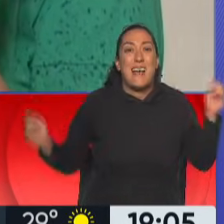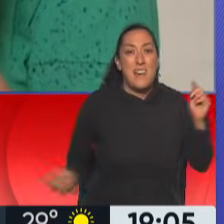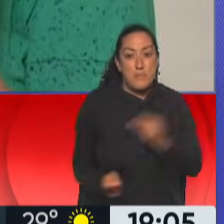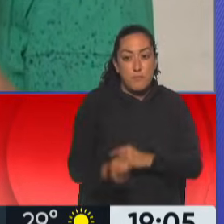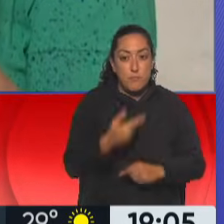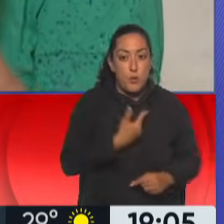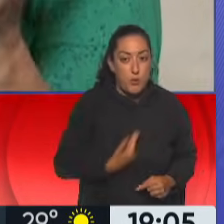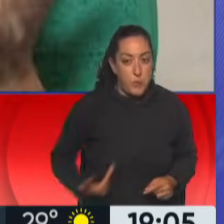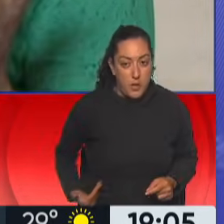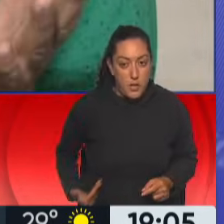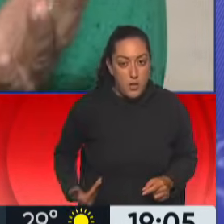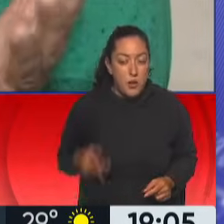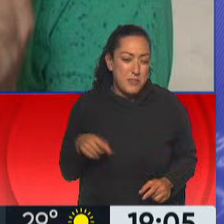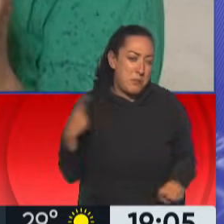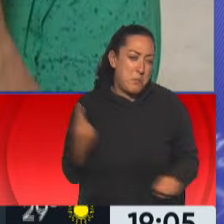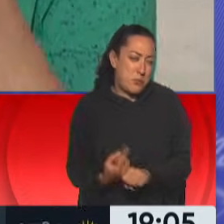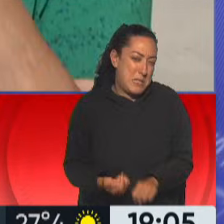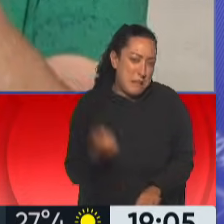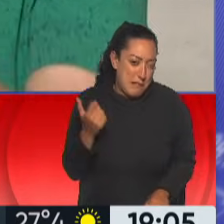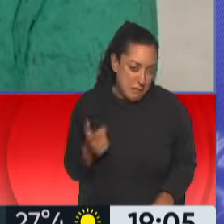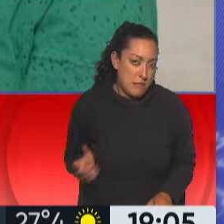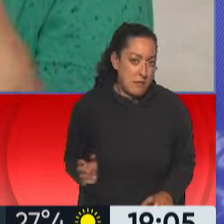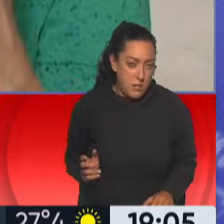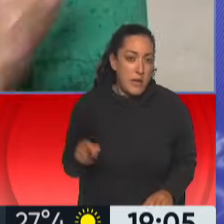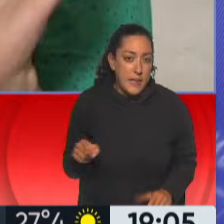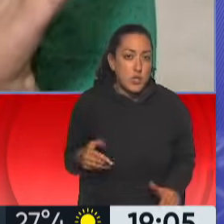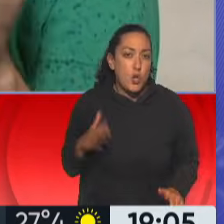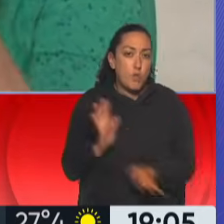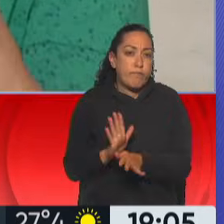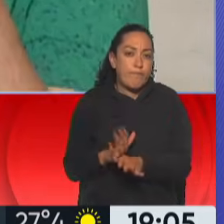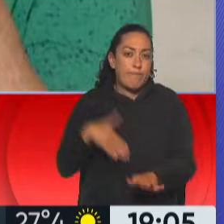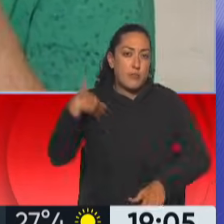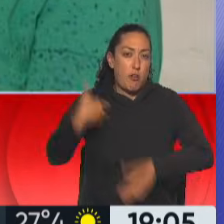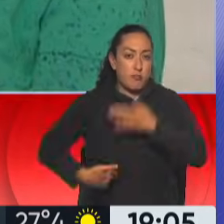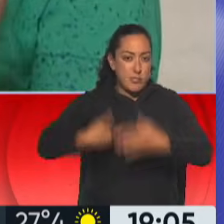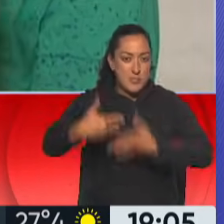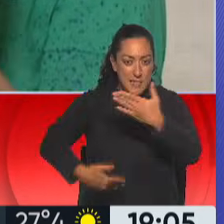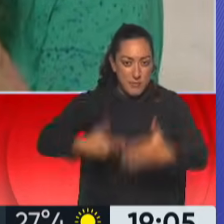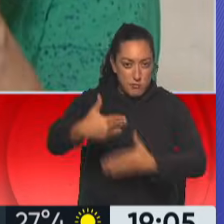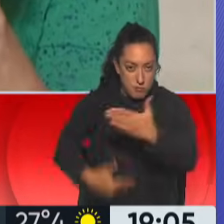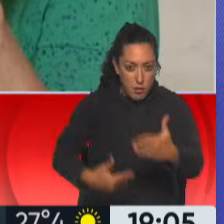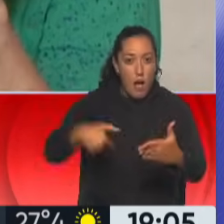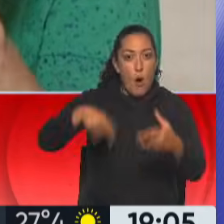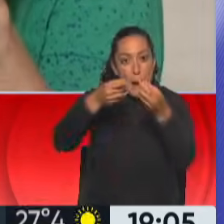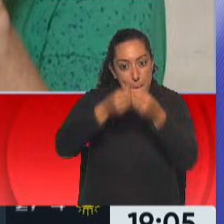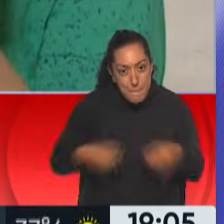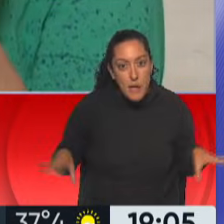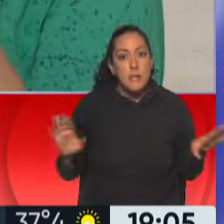sabemos que es casi imposible. Esto tiene que ser un proceso en el cual entramos, pero